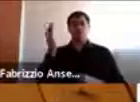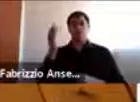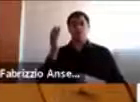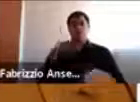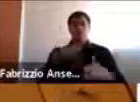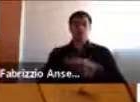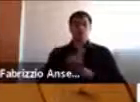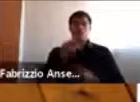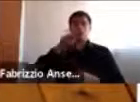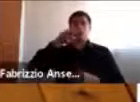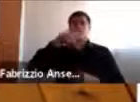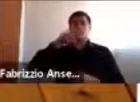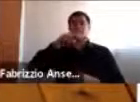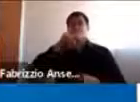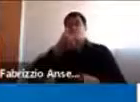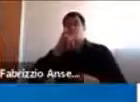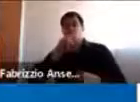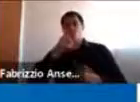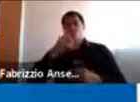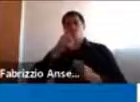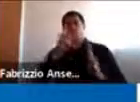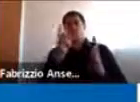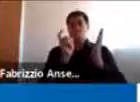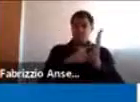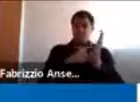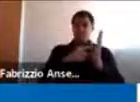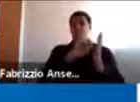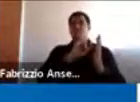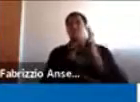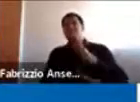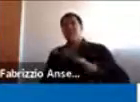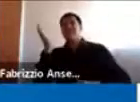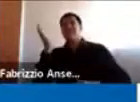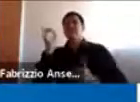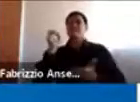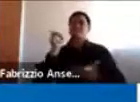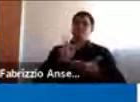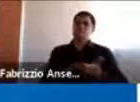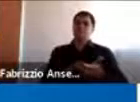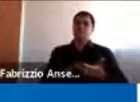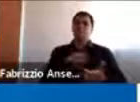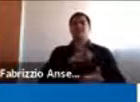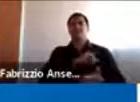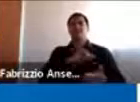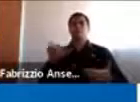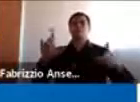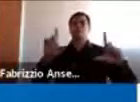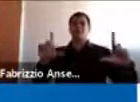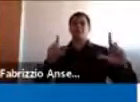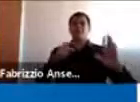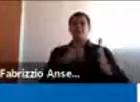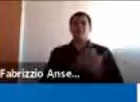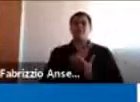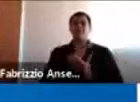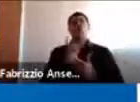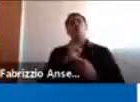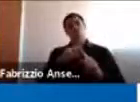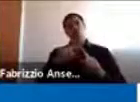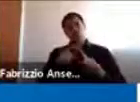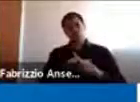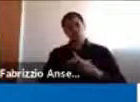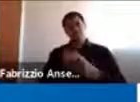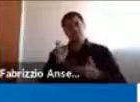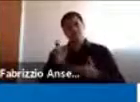menú presionan el botón de salida y en la página inicial apretan el botón de salida y como les